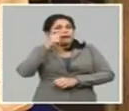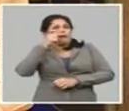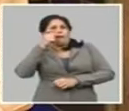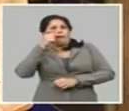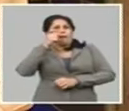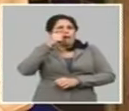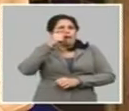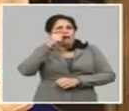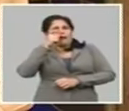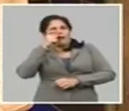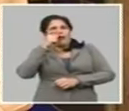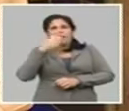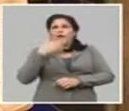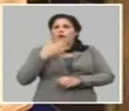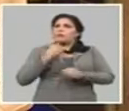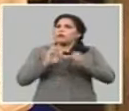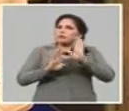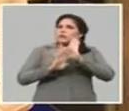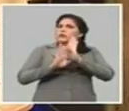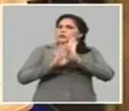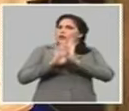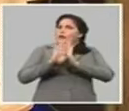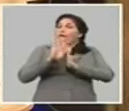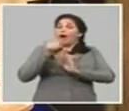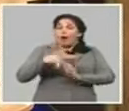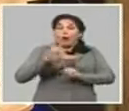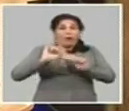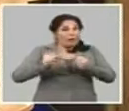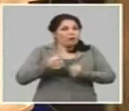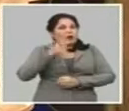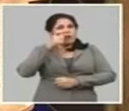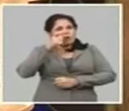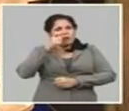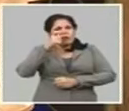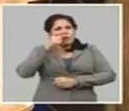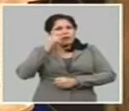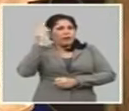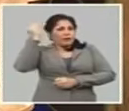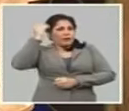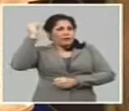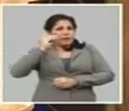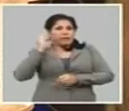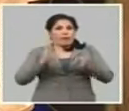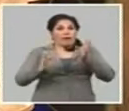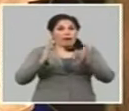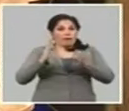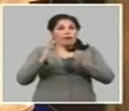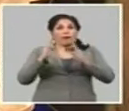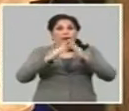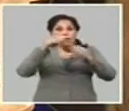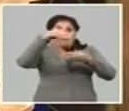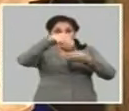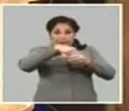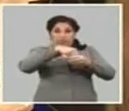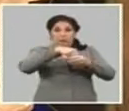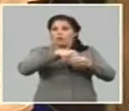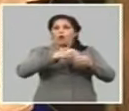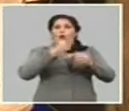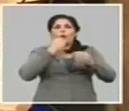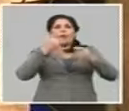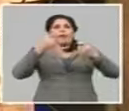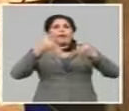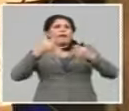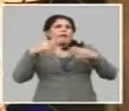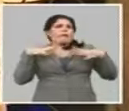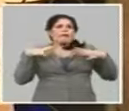para su guarnición evolucionó muy bien pero tenemos que estar seguro que en esta próxima etapa esté en el hogar y no vayas tampoco a